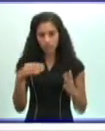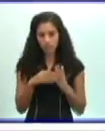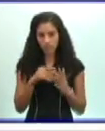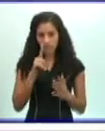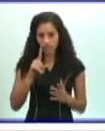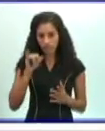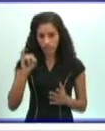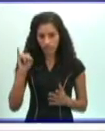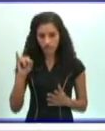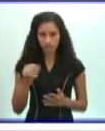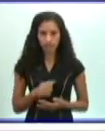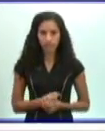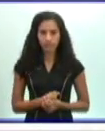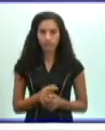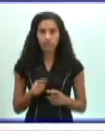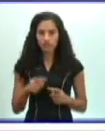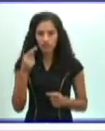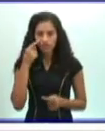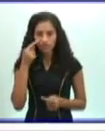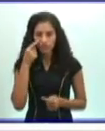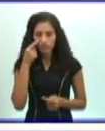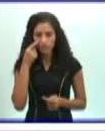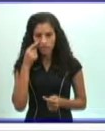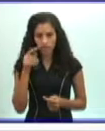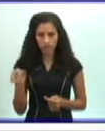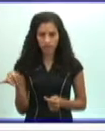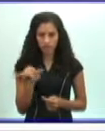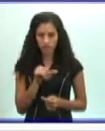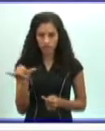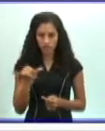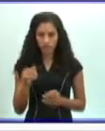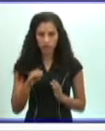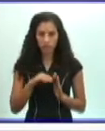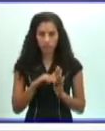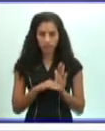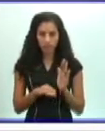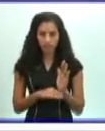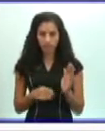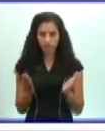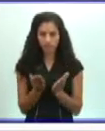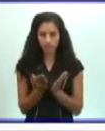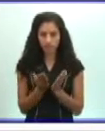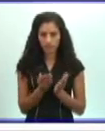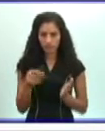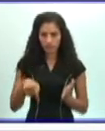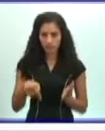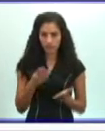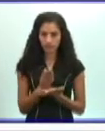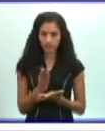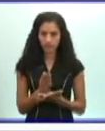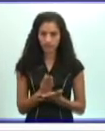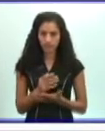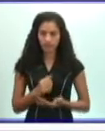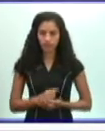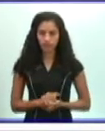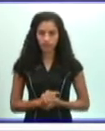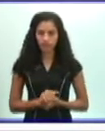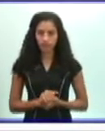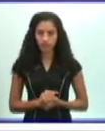1166. Ten en cuenta las propiedades que hemos estudiado en nuestro encuentro de hoy.